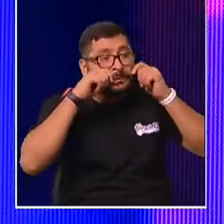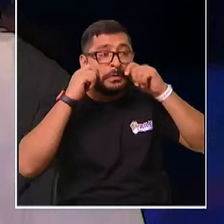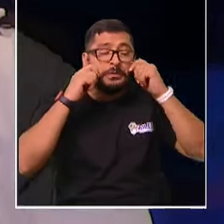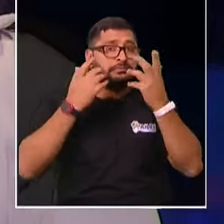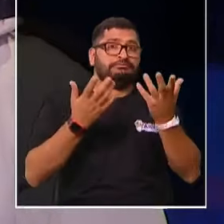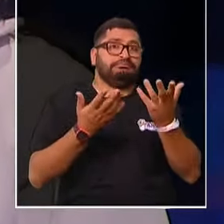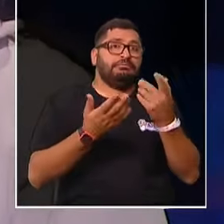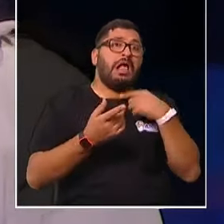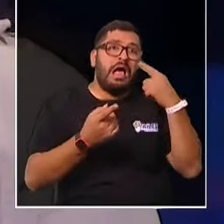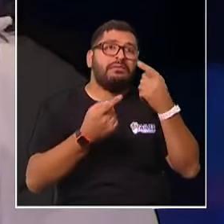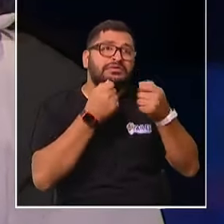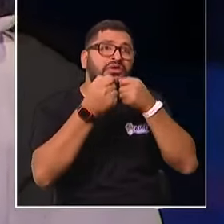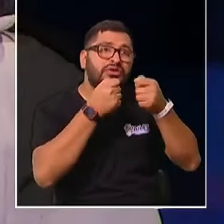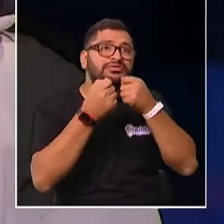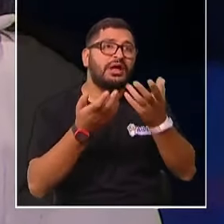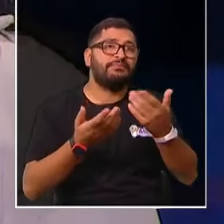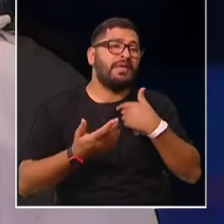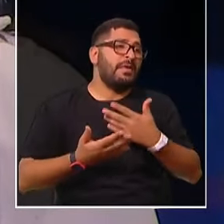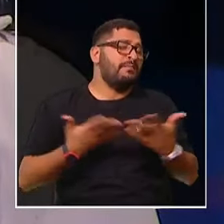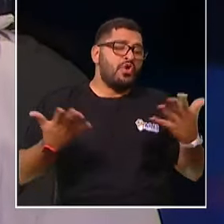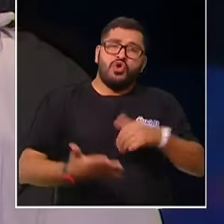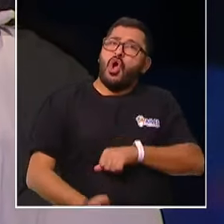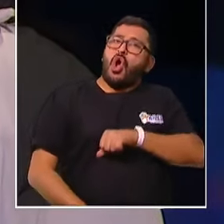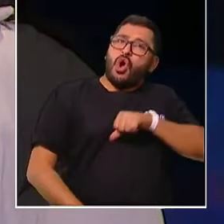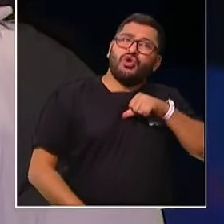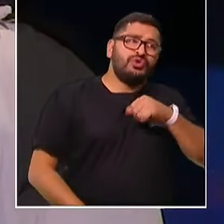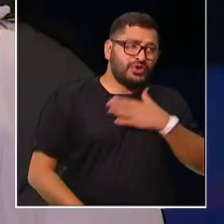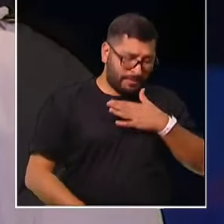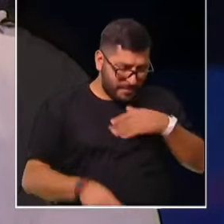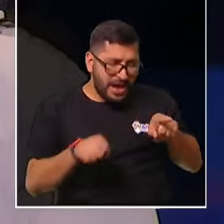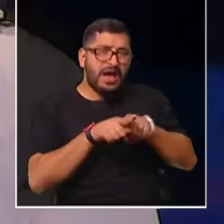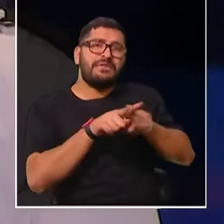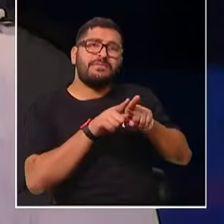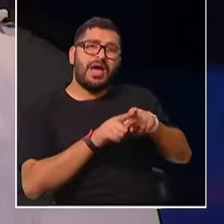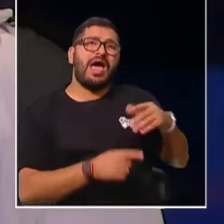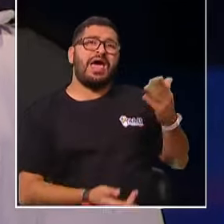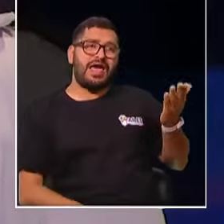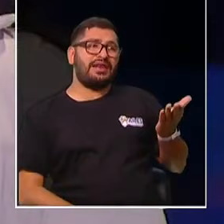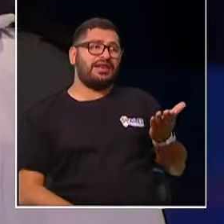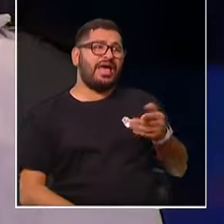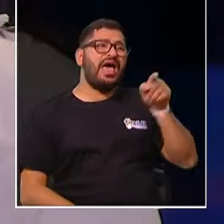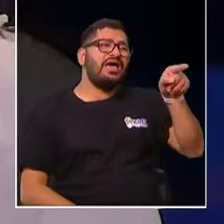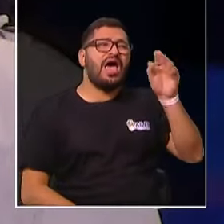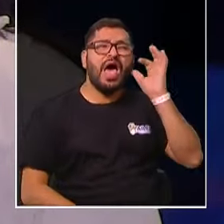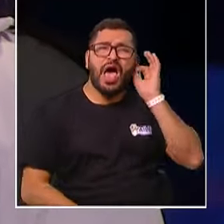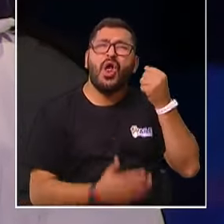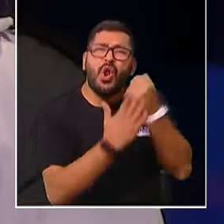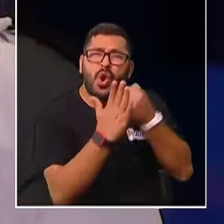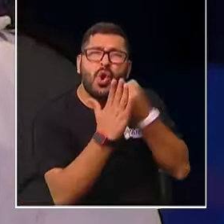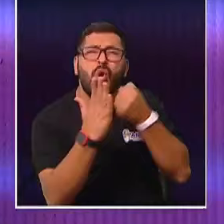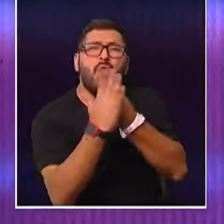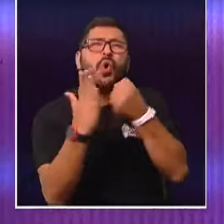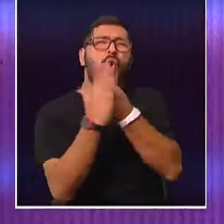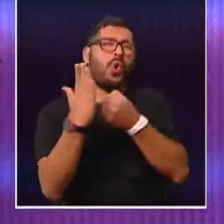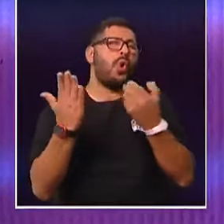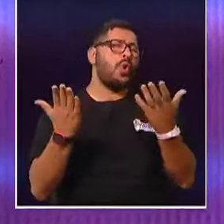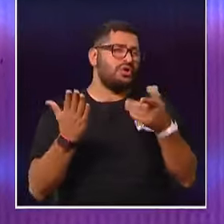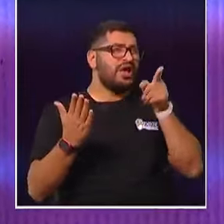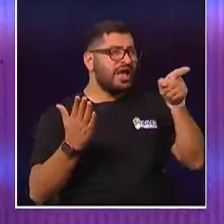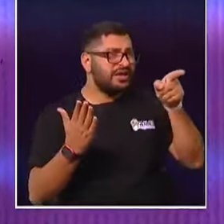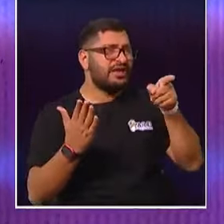Que estoy muy orgullosa de mi hermana porque ella es una mujer luchadora que sabe lo que quiere y persigue su